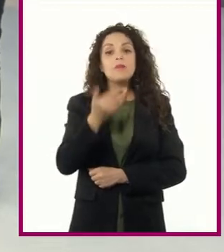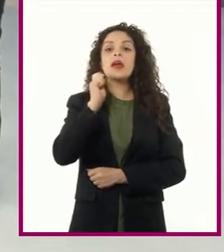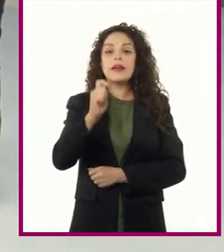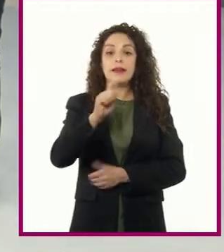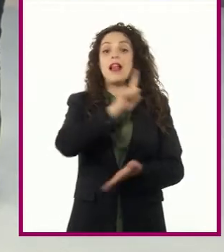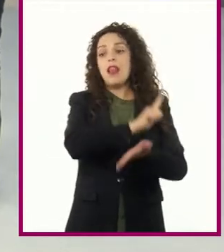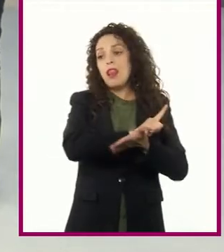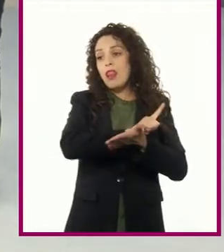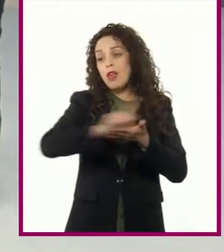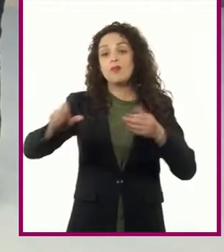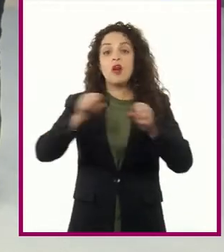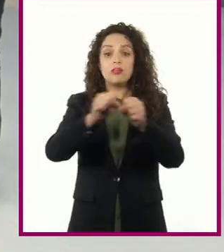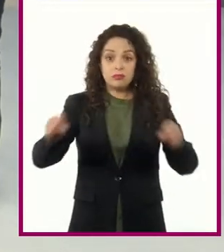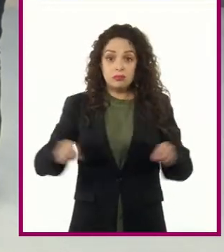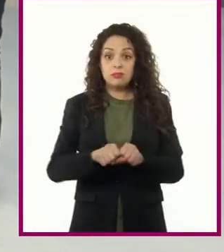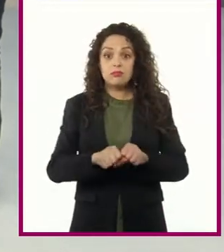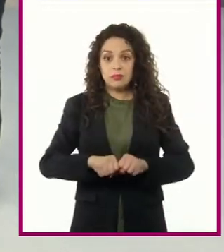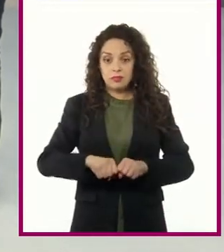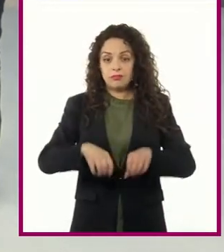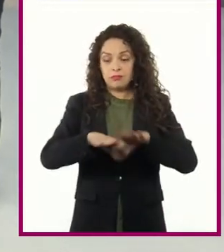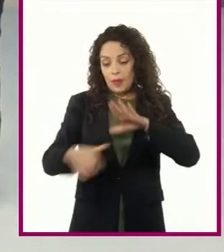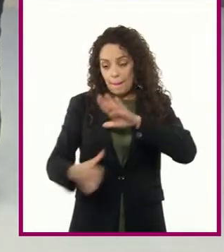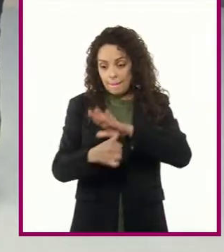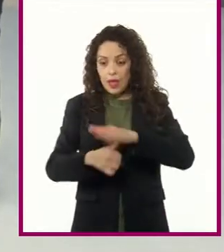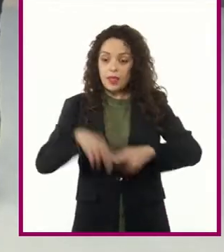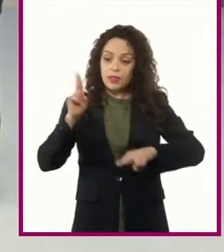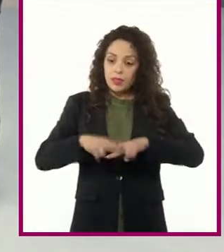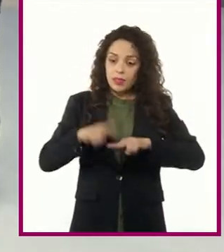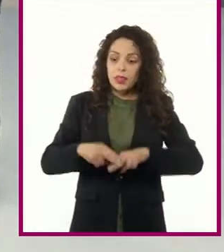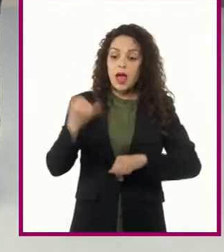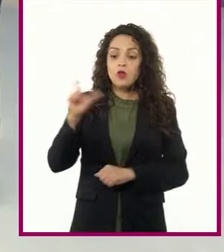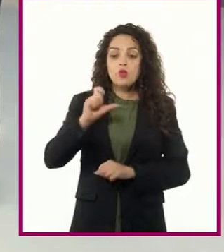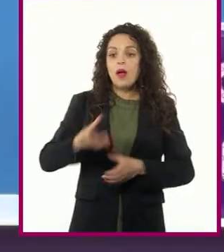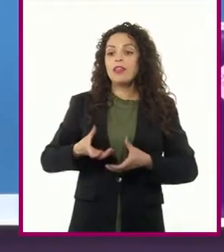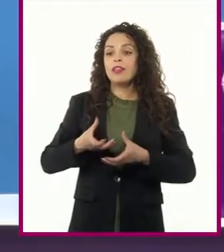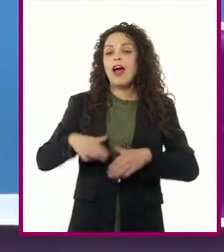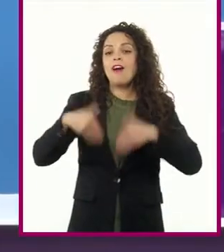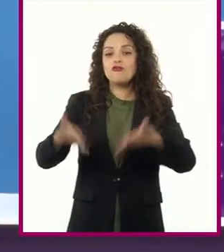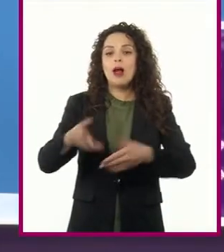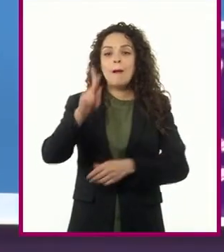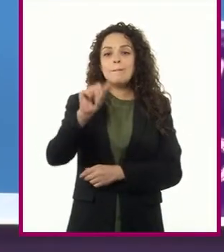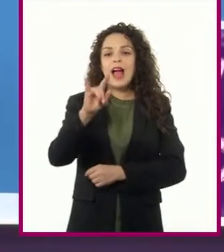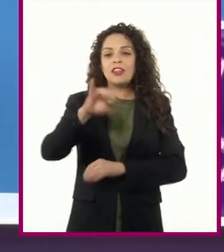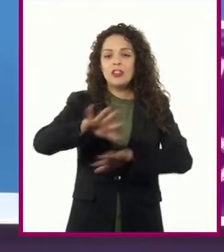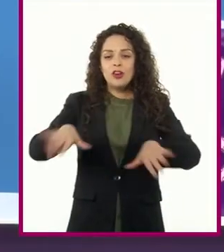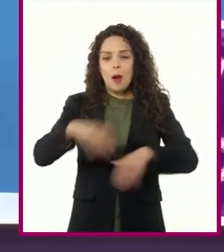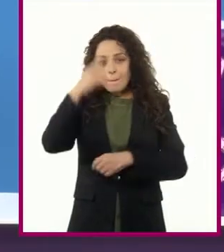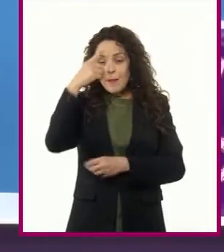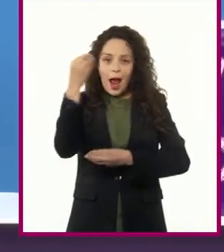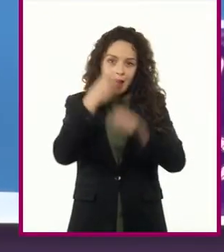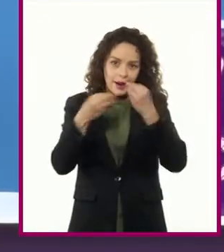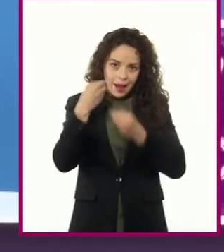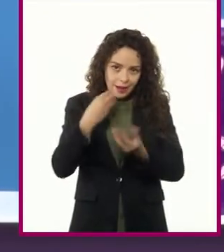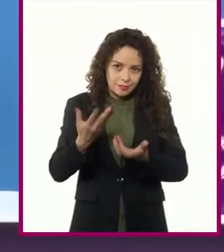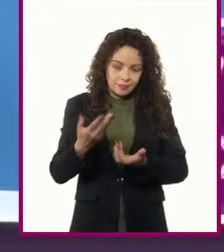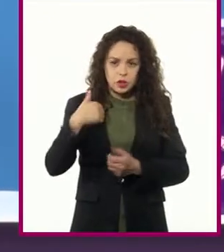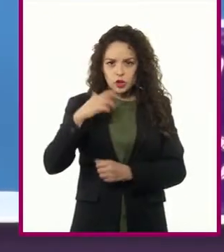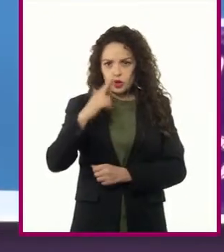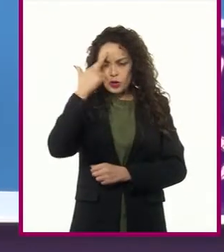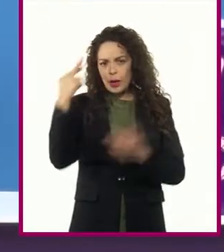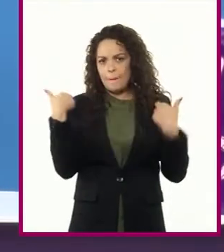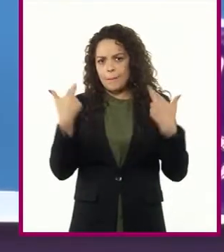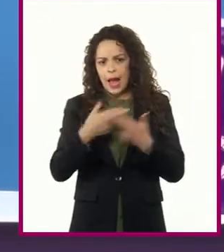salón, nuestra banca y el patio de la escuela a la hora del receso. Recuerdo que con el profe de ciencias hicimos